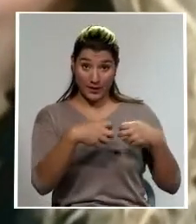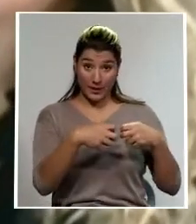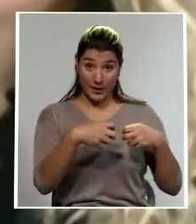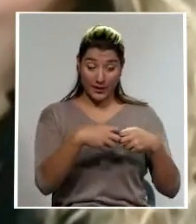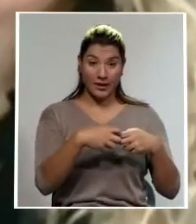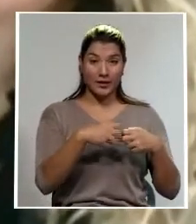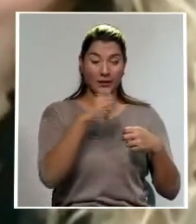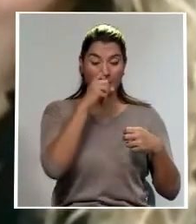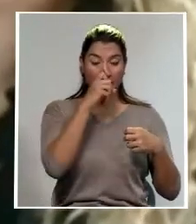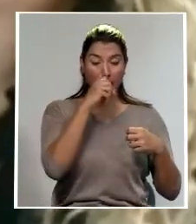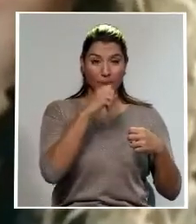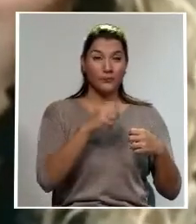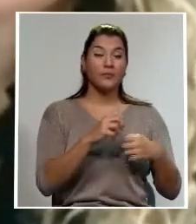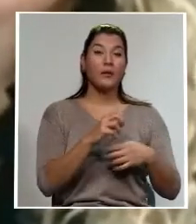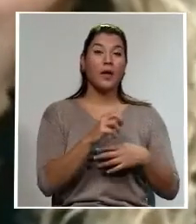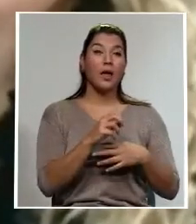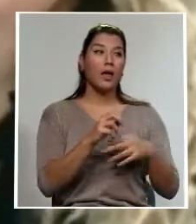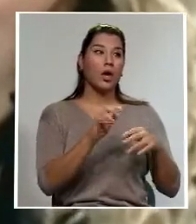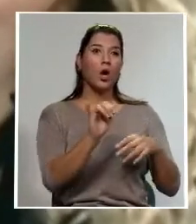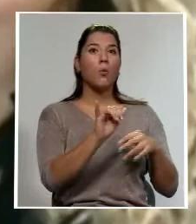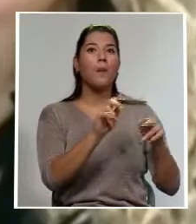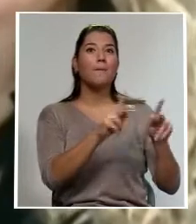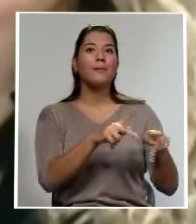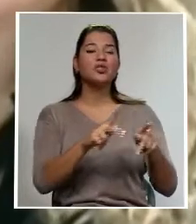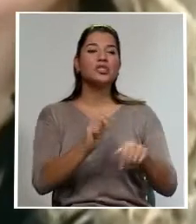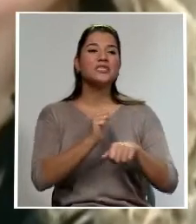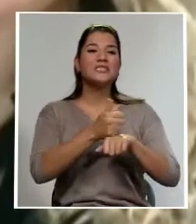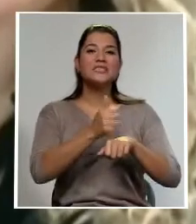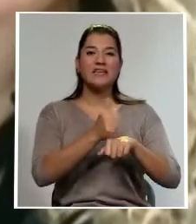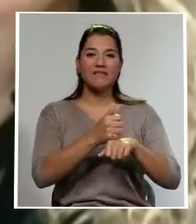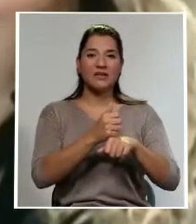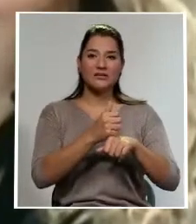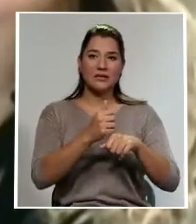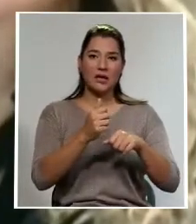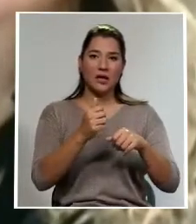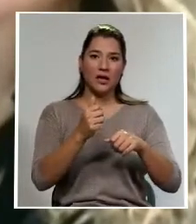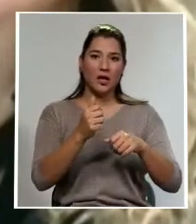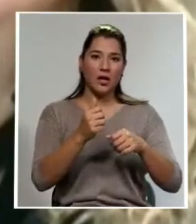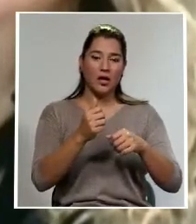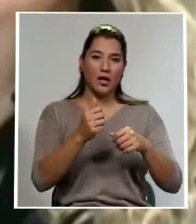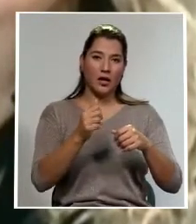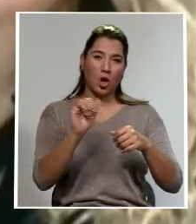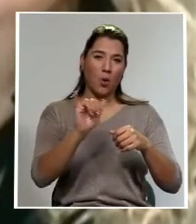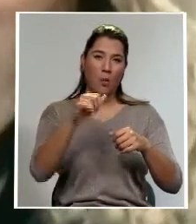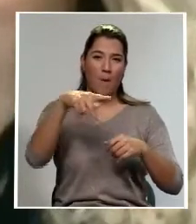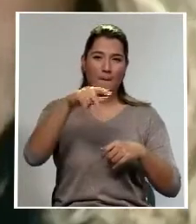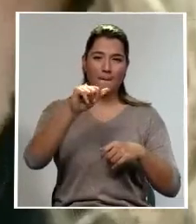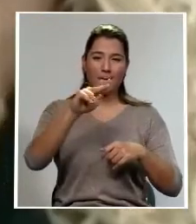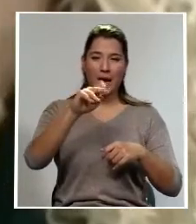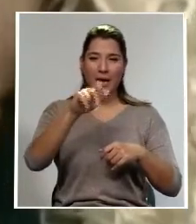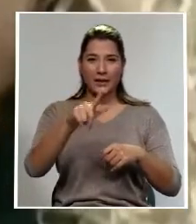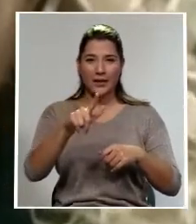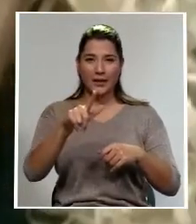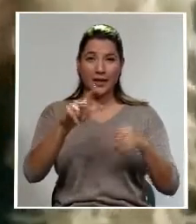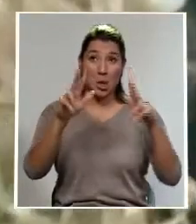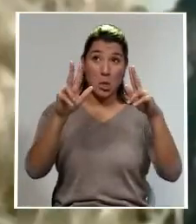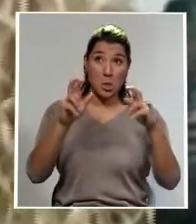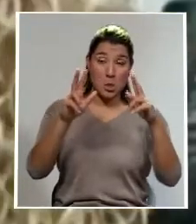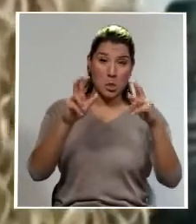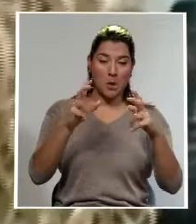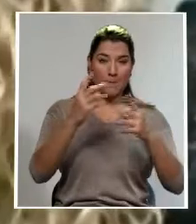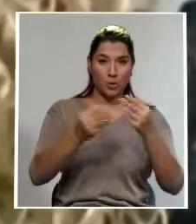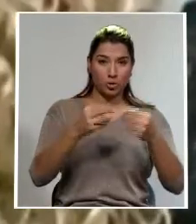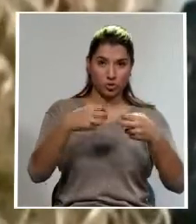gente que se pone distintos instrumentos para autogenerarse, Es muy bien recibido